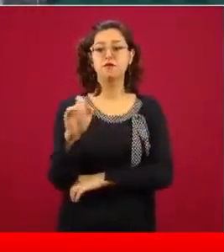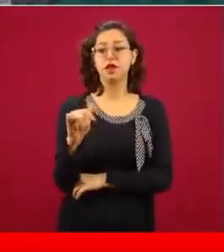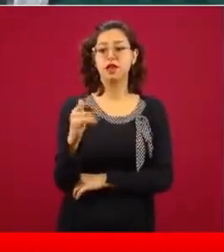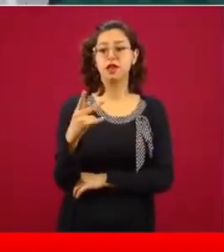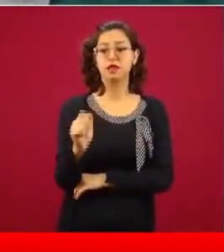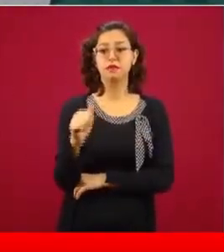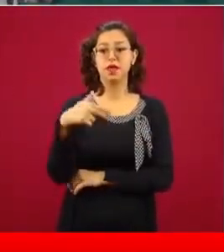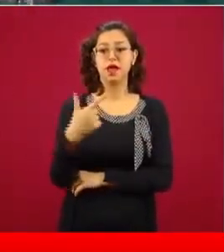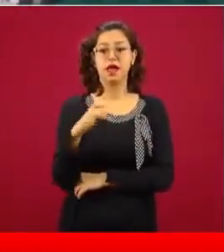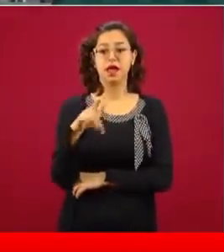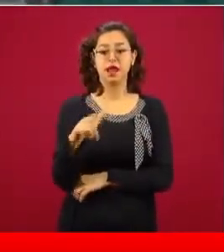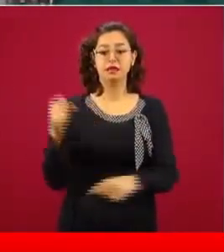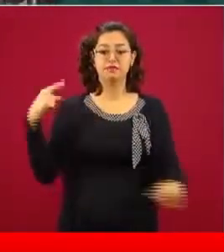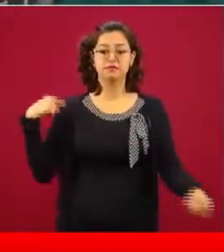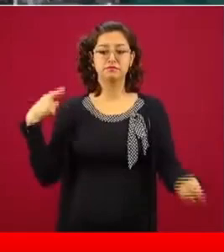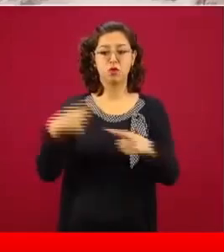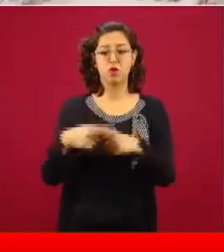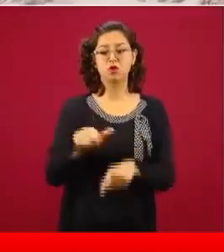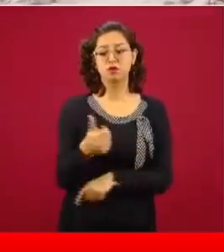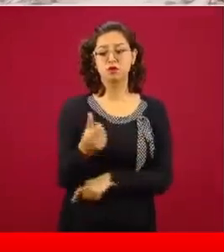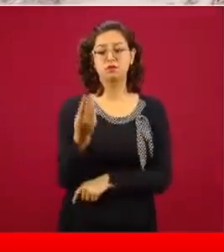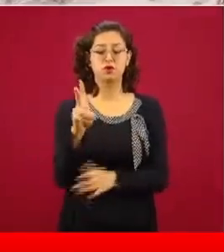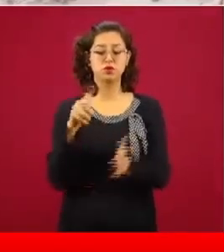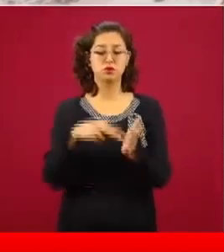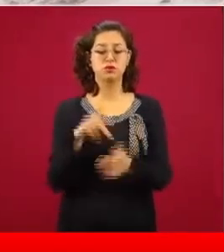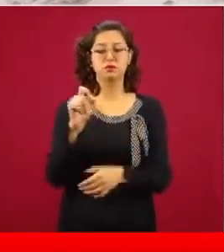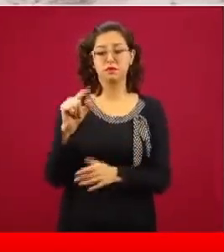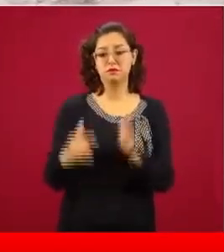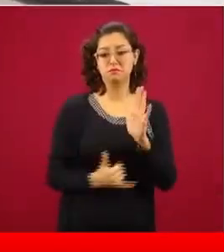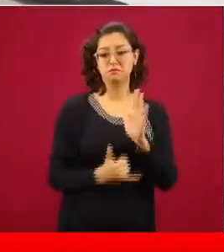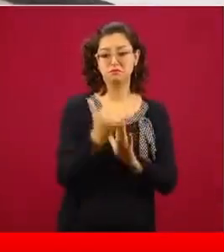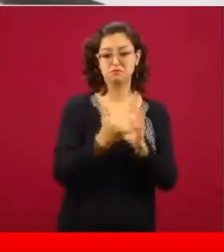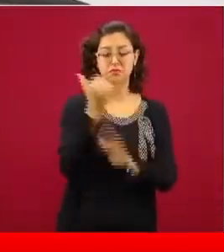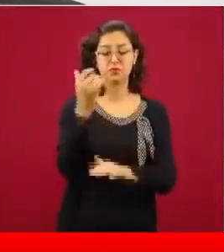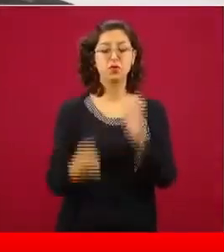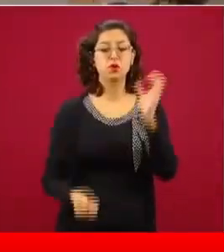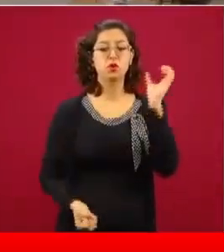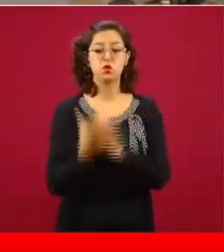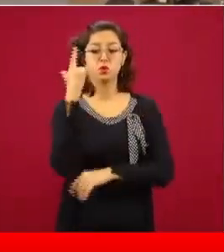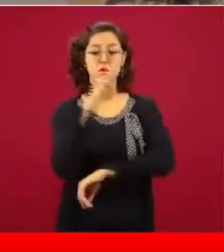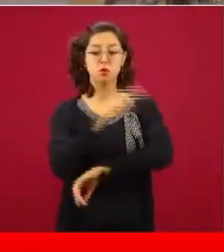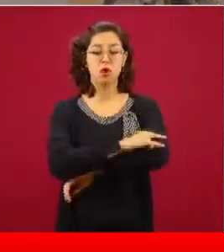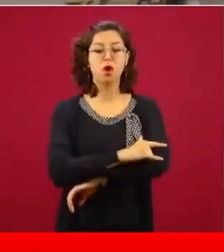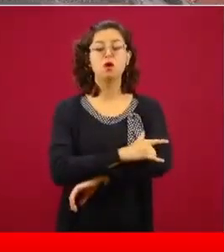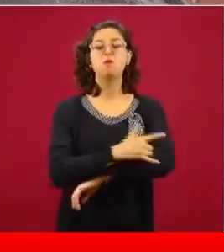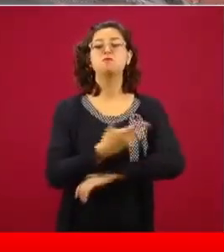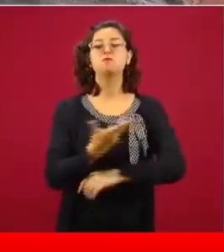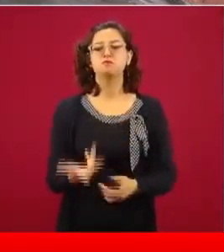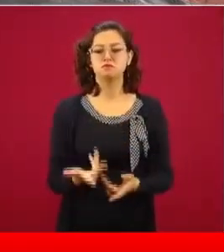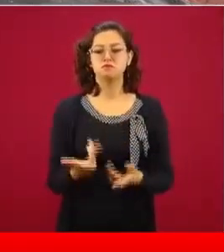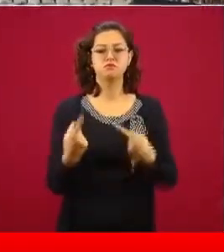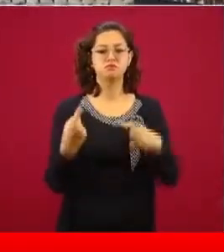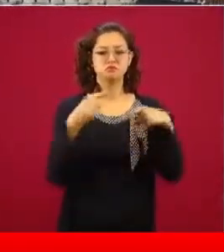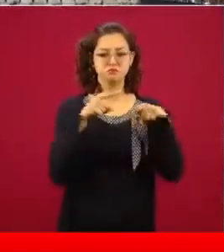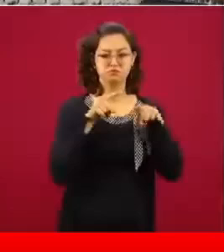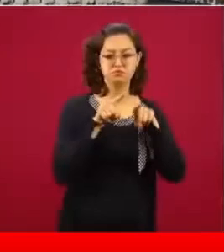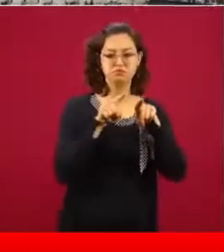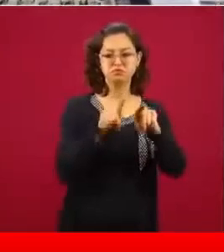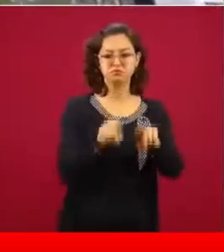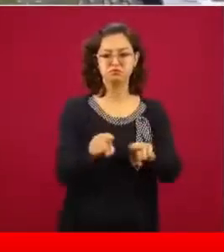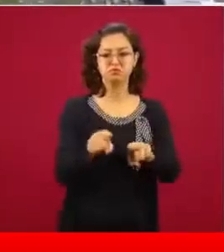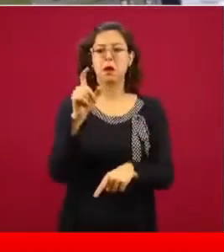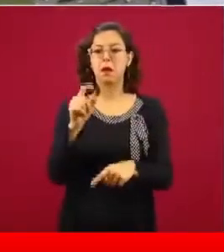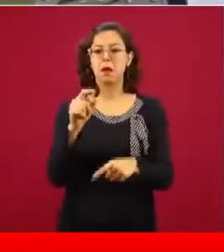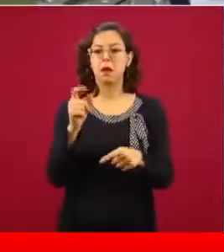al 11 de mayo de 2020. El proceso de la obra del nuevo aeropuerto se lleva a cabo de manera simultánea en los